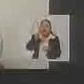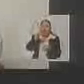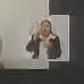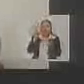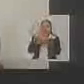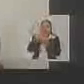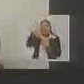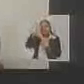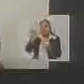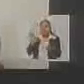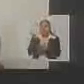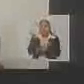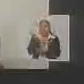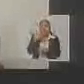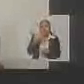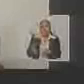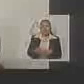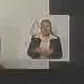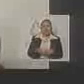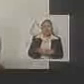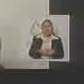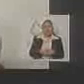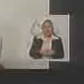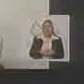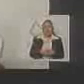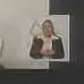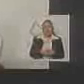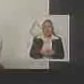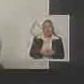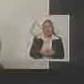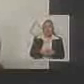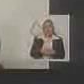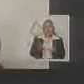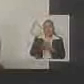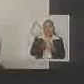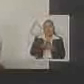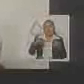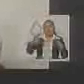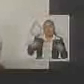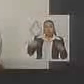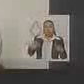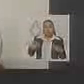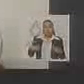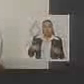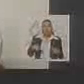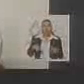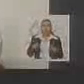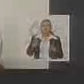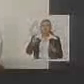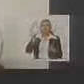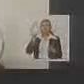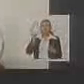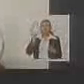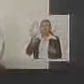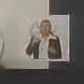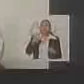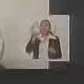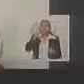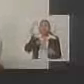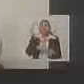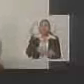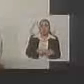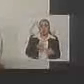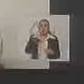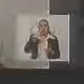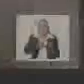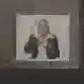una manera correcta como ciudadanos, como vecinos, como personas, los factores que nos están afectando desde raíz.